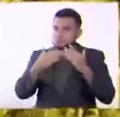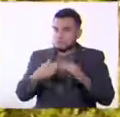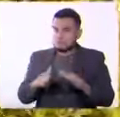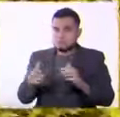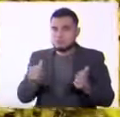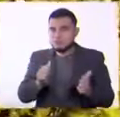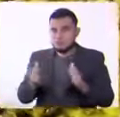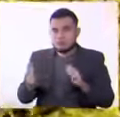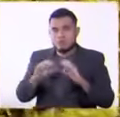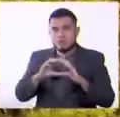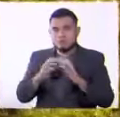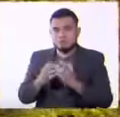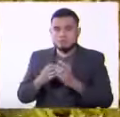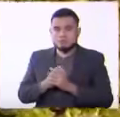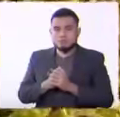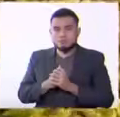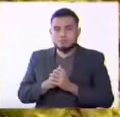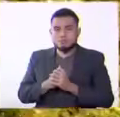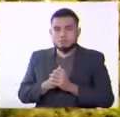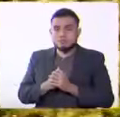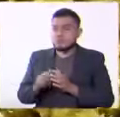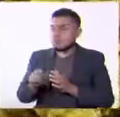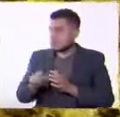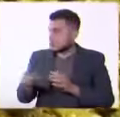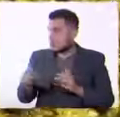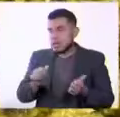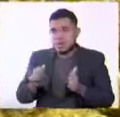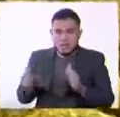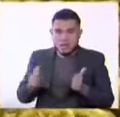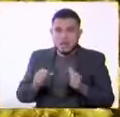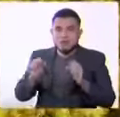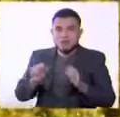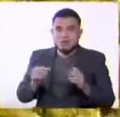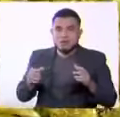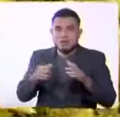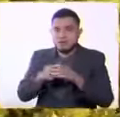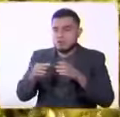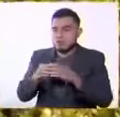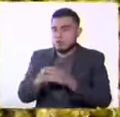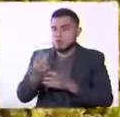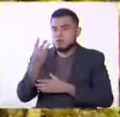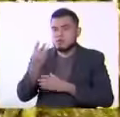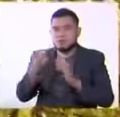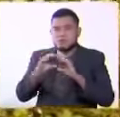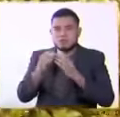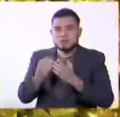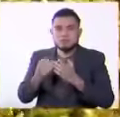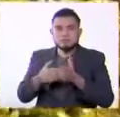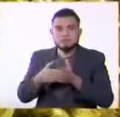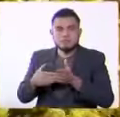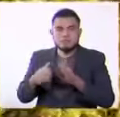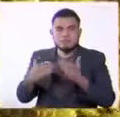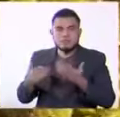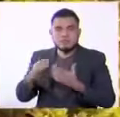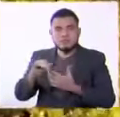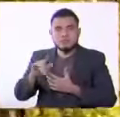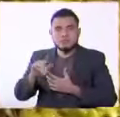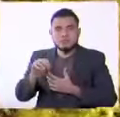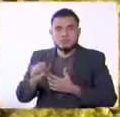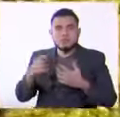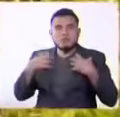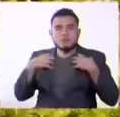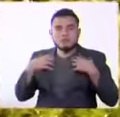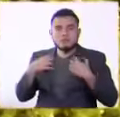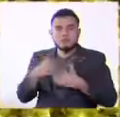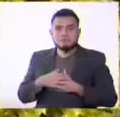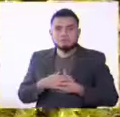las especies. Estas variaciones pueden agruparse en 3 tipos principales de ciclos de vida.